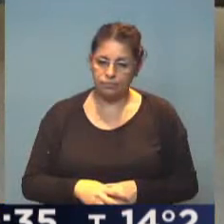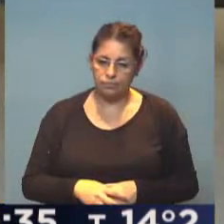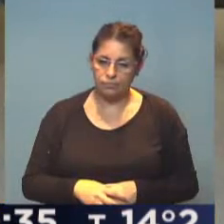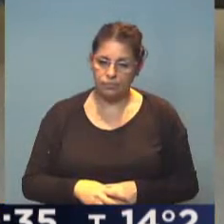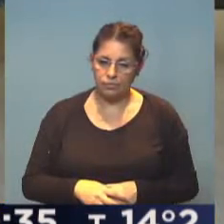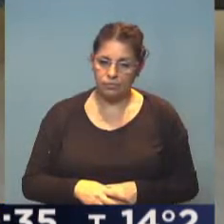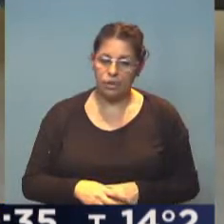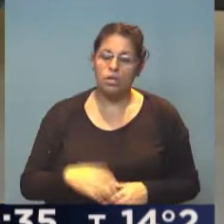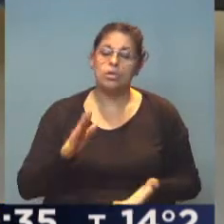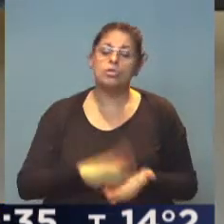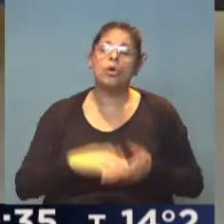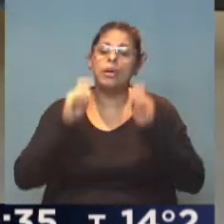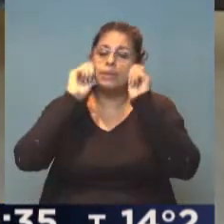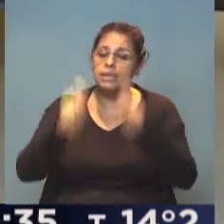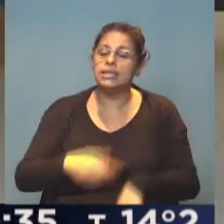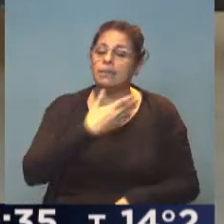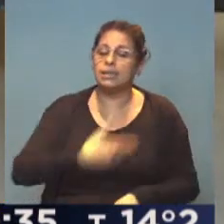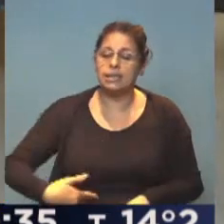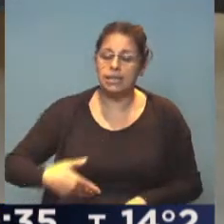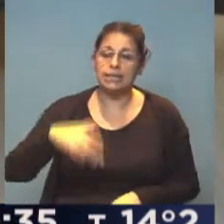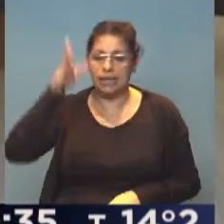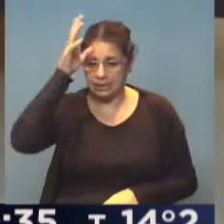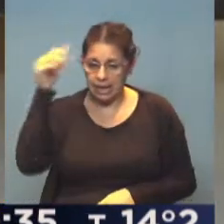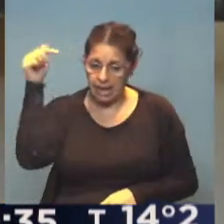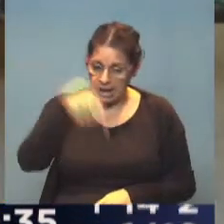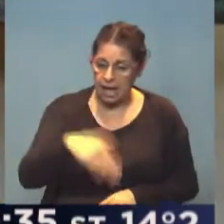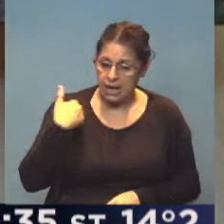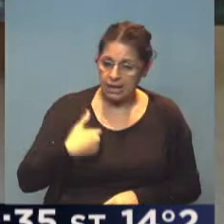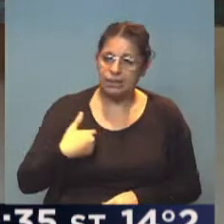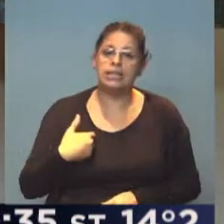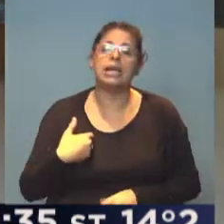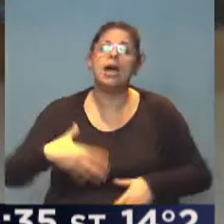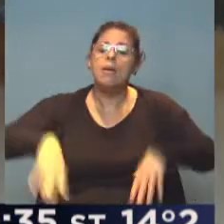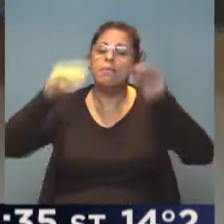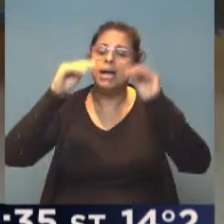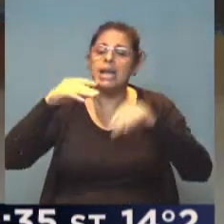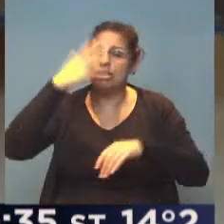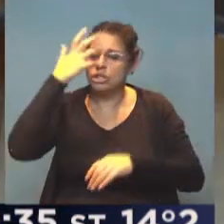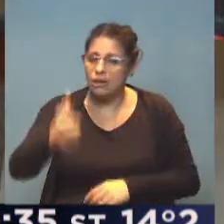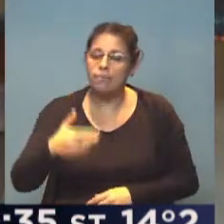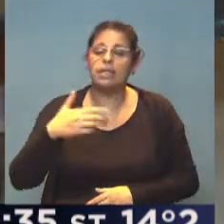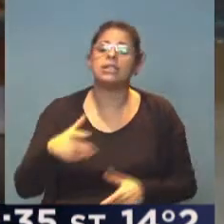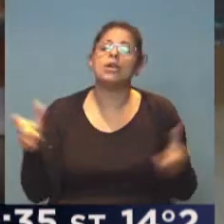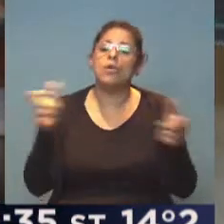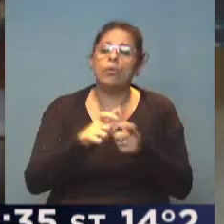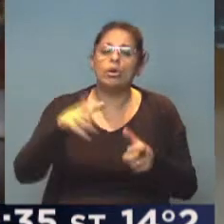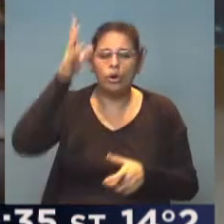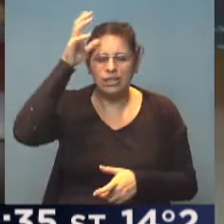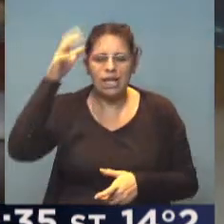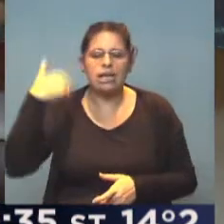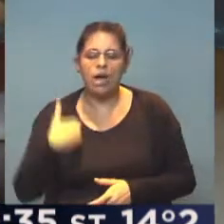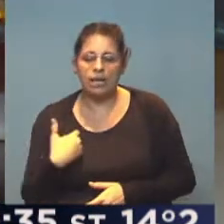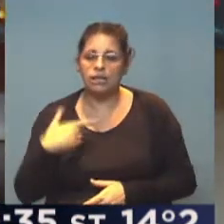Bueno, y en el marco de la visita del presidente de Italia, Sergio Mattarella, a la Argentina, en el Palacio San Martín se realizó el foro Ítalo-Argentino, donde